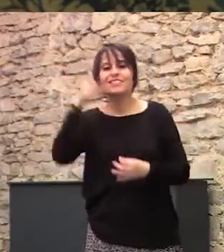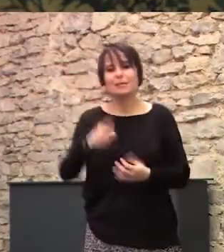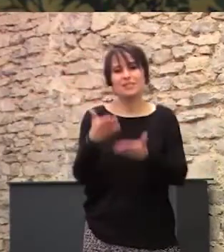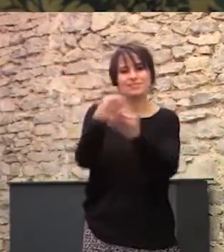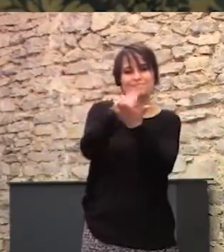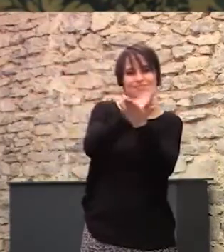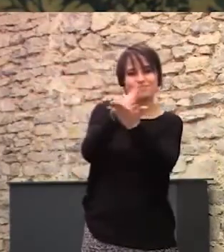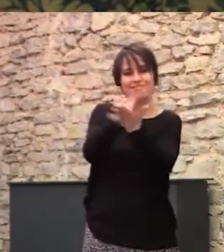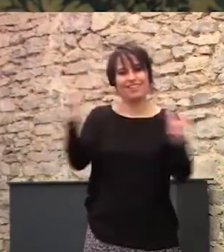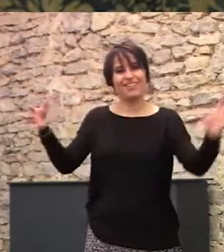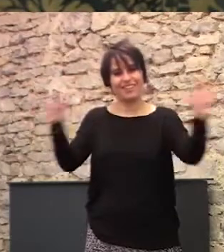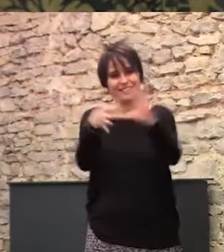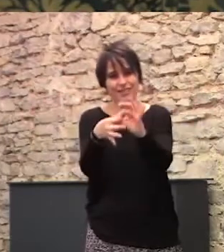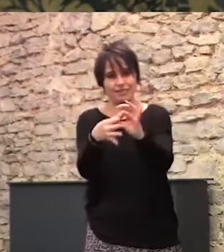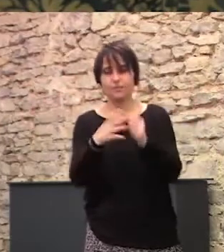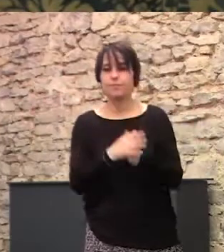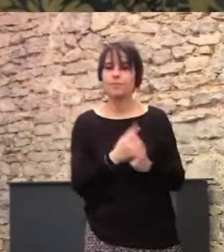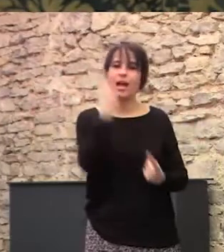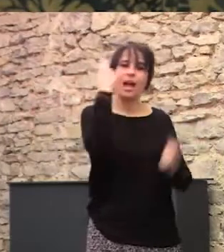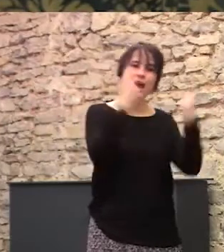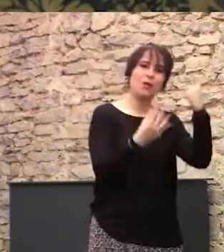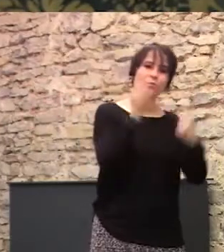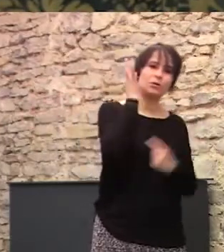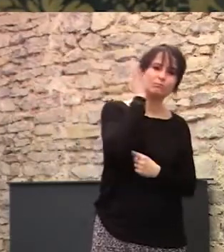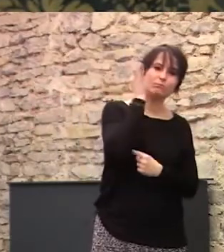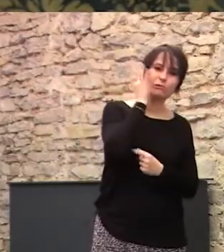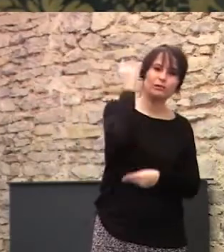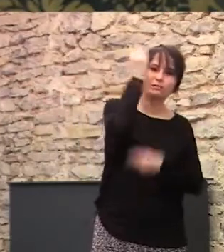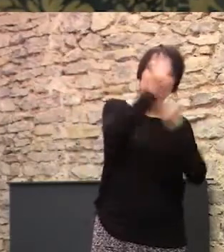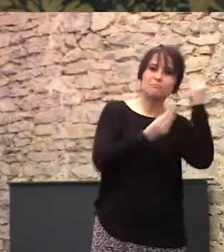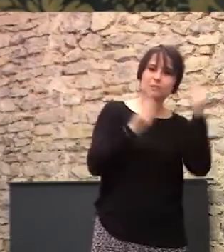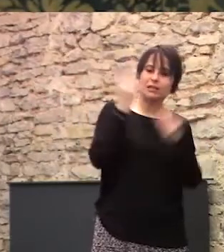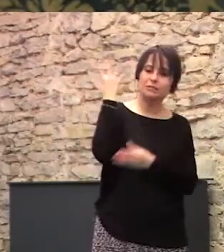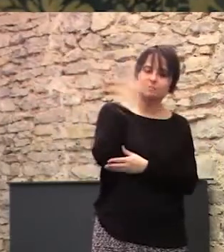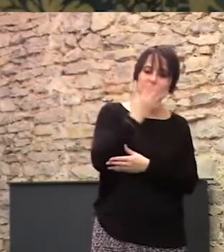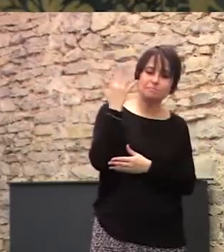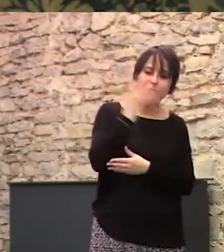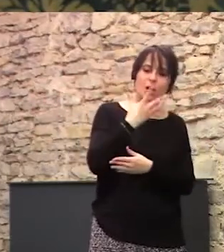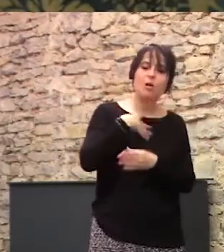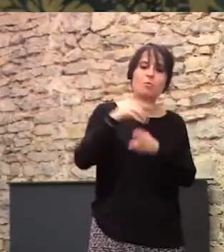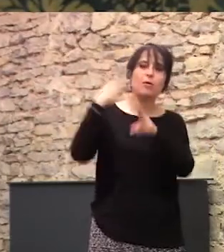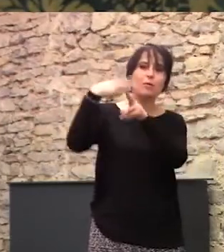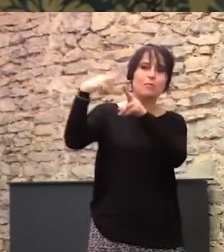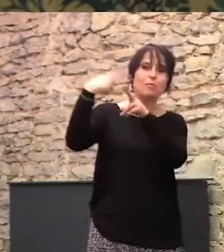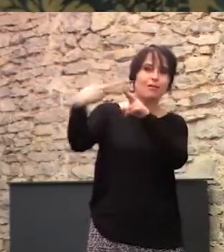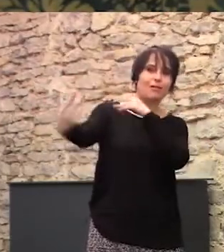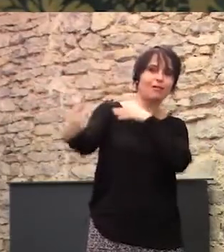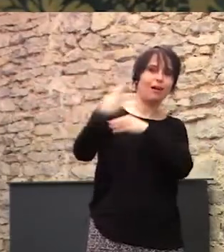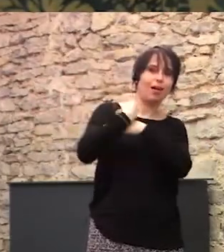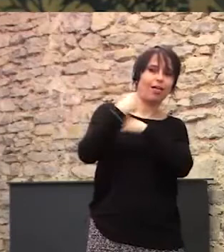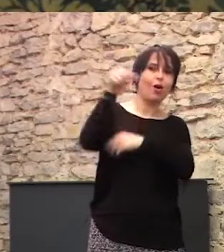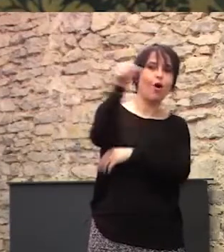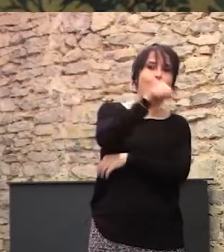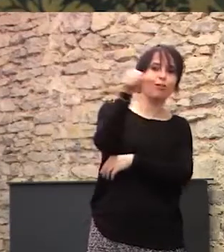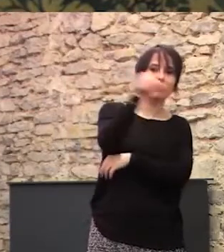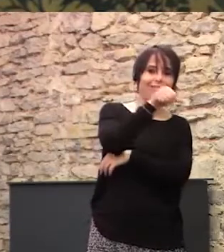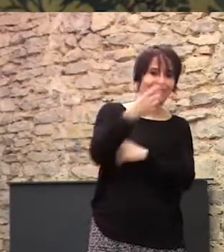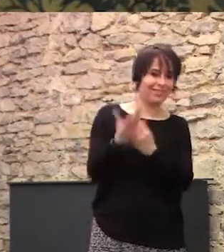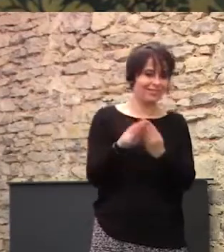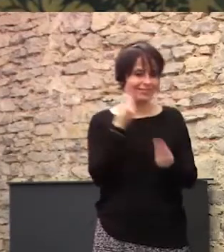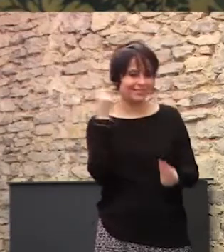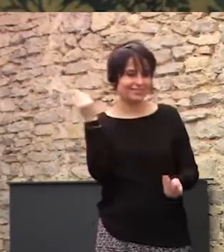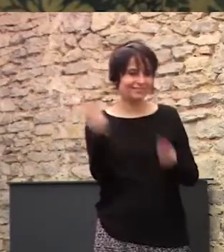¿no? Algunas la veían, sospechaban de que fuera otra de las políticas imperialistas de Occidente, ¿no? Entonces, como